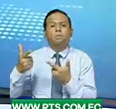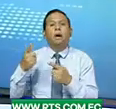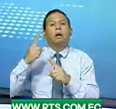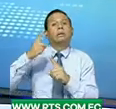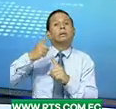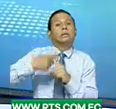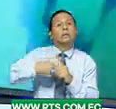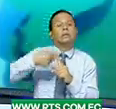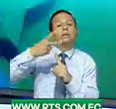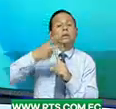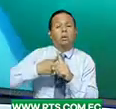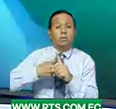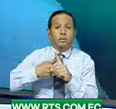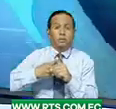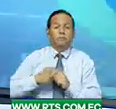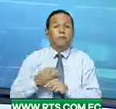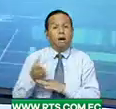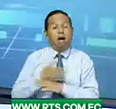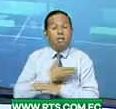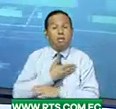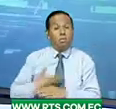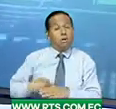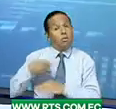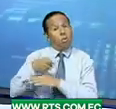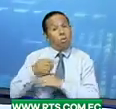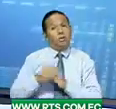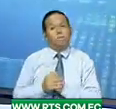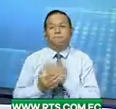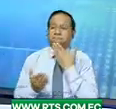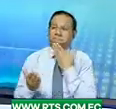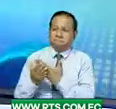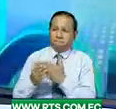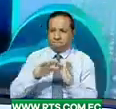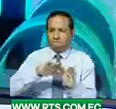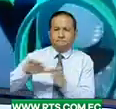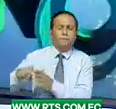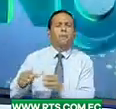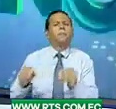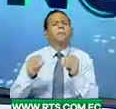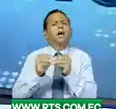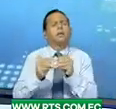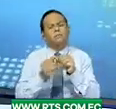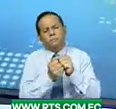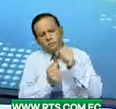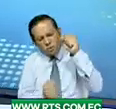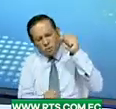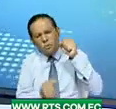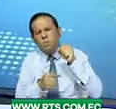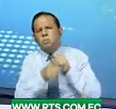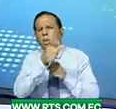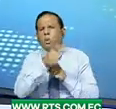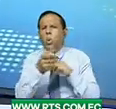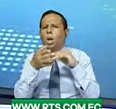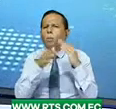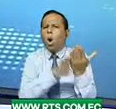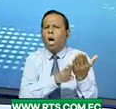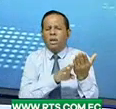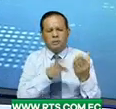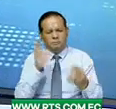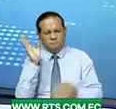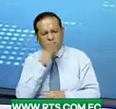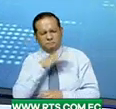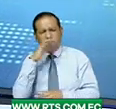dispuso el Ejecutivo mediante decreto. Muchísimas gracias. Seguimos con más. Hallan un cadáver en avanzado estado de descomposición